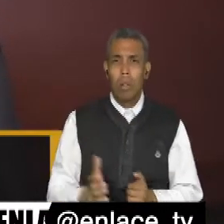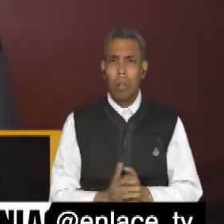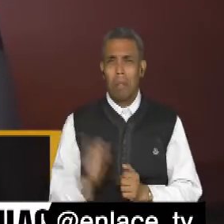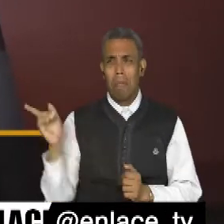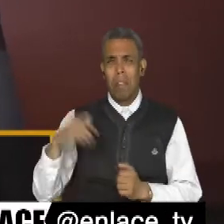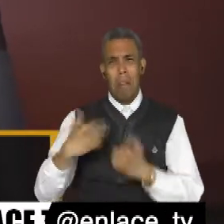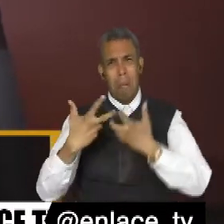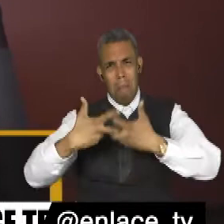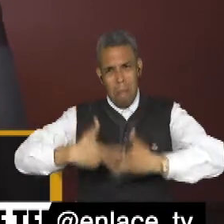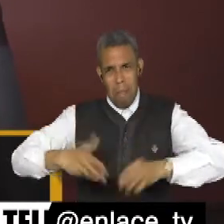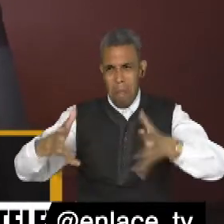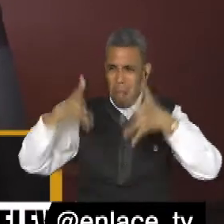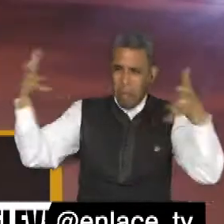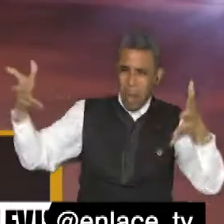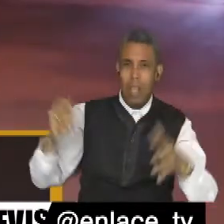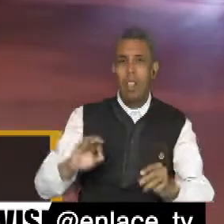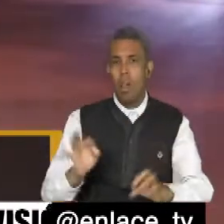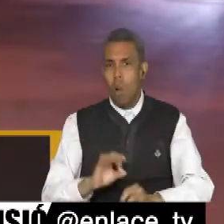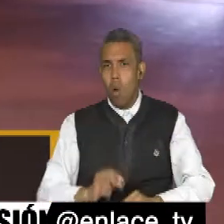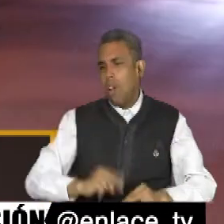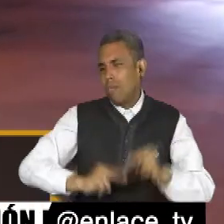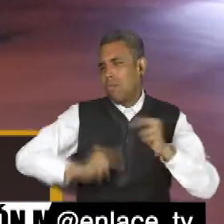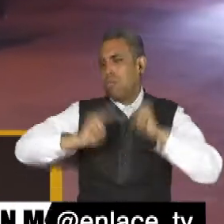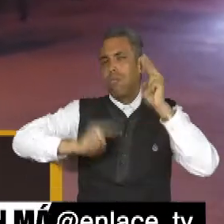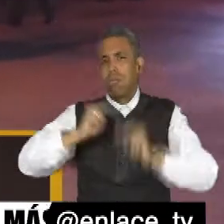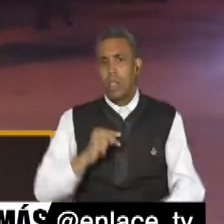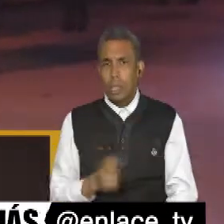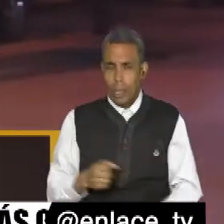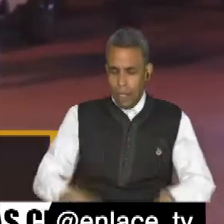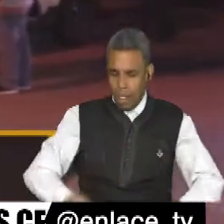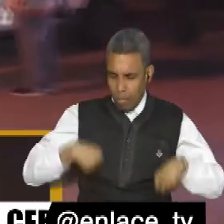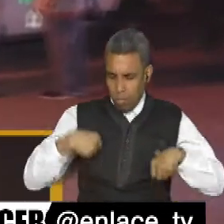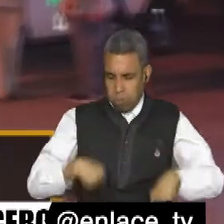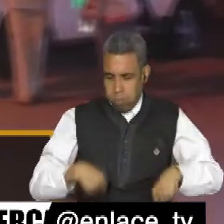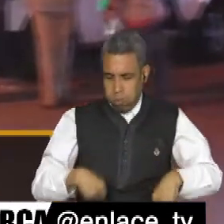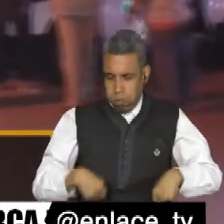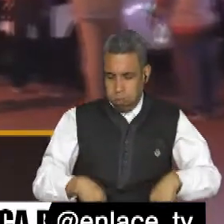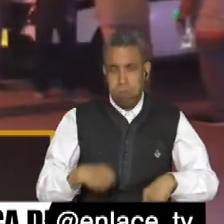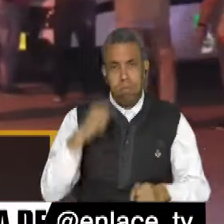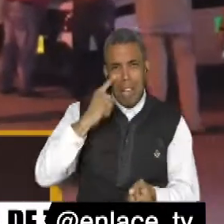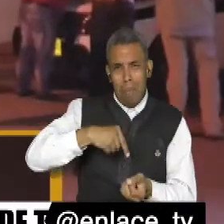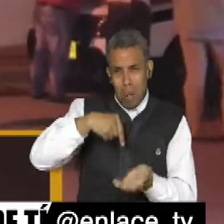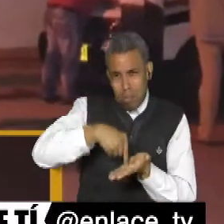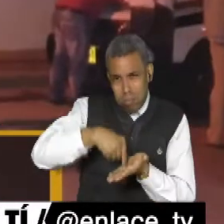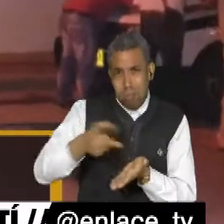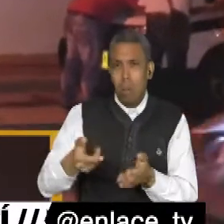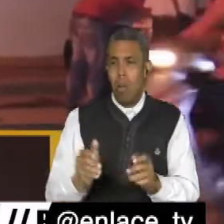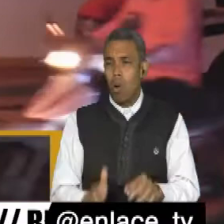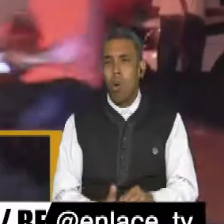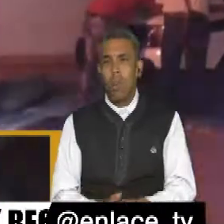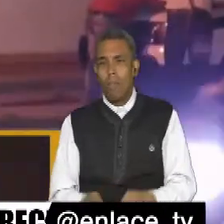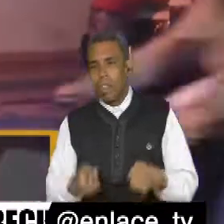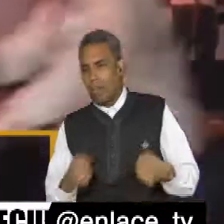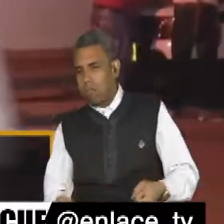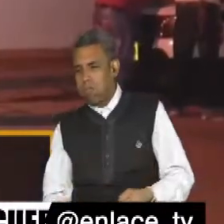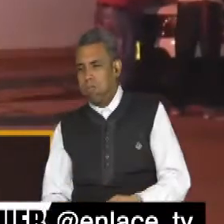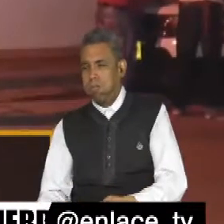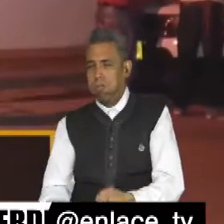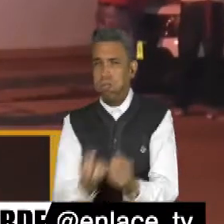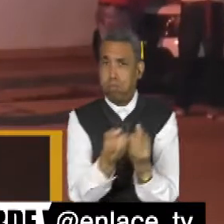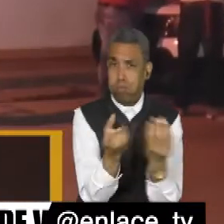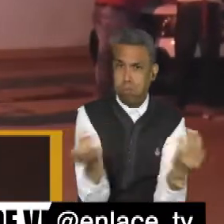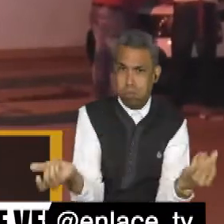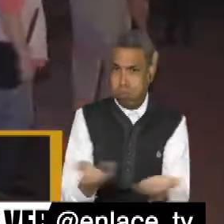la construcción, la demolición, el ruido generado por la actividad humana, como cortadoras de césped, música fuerte, los